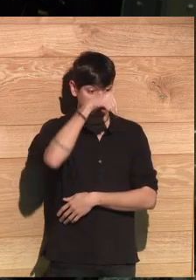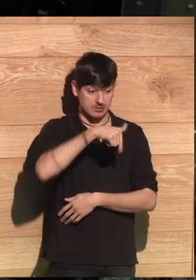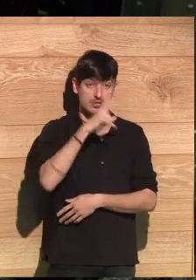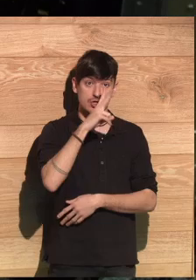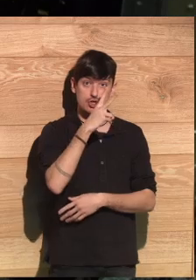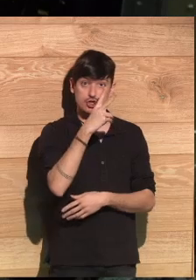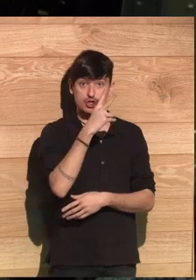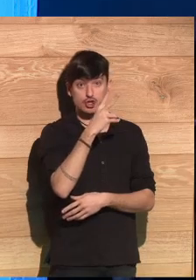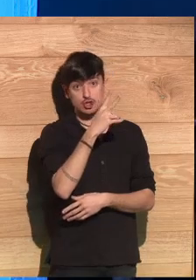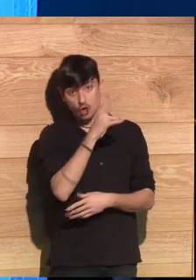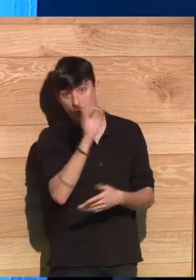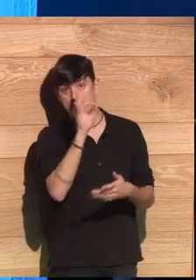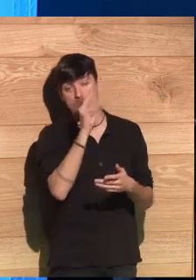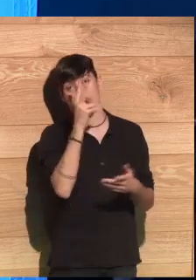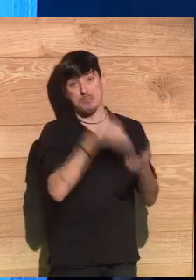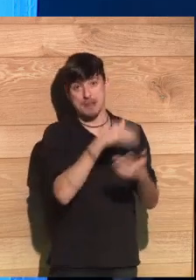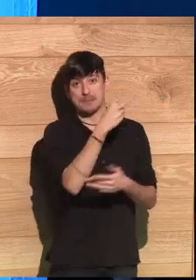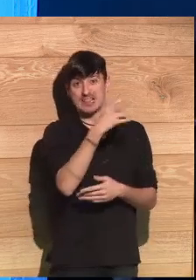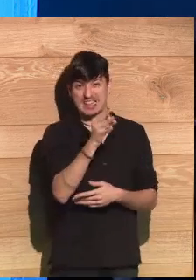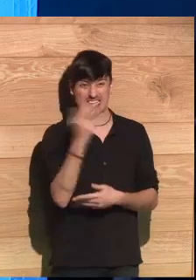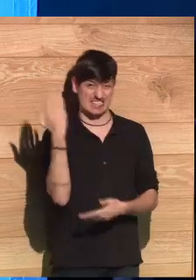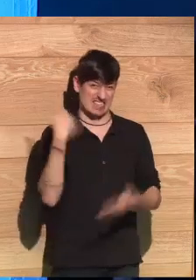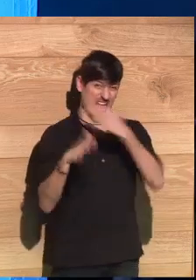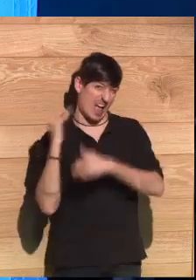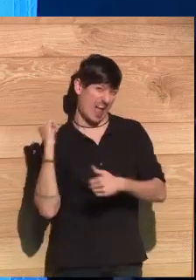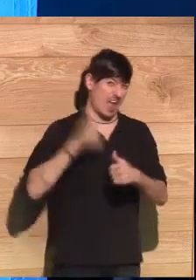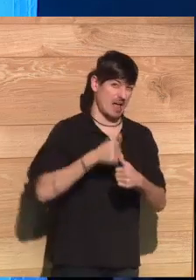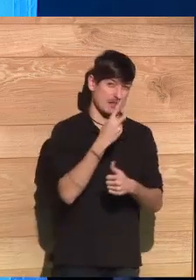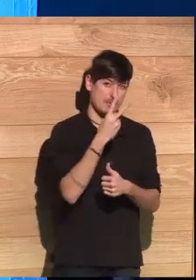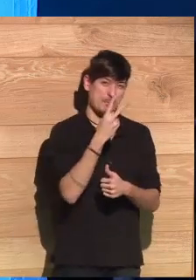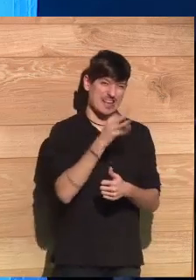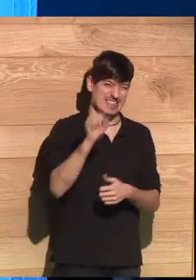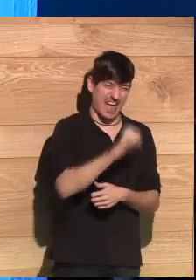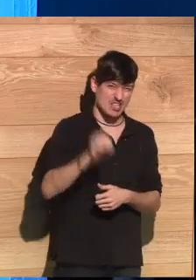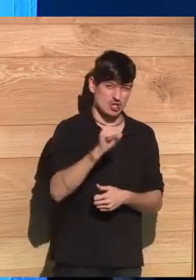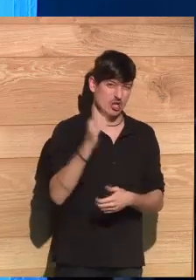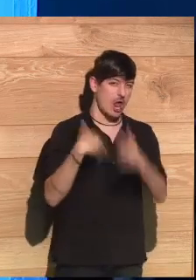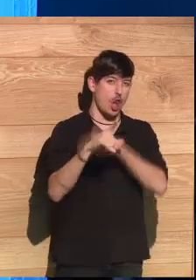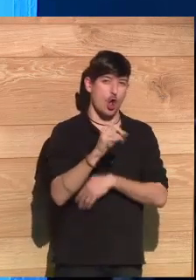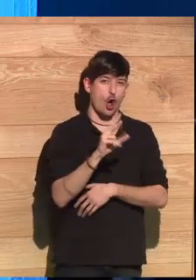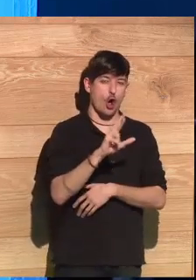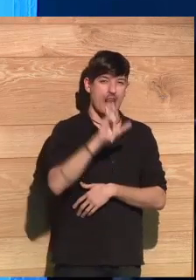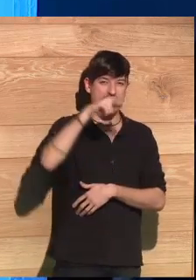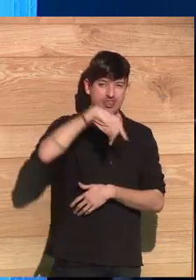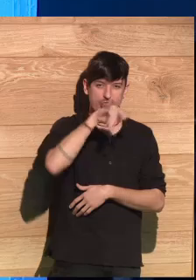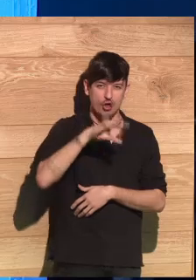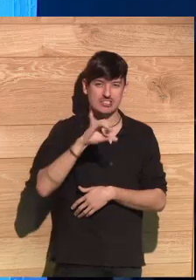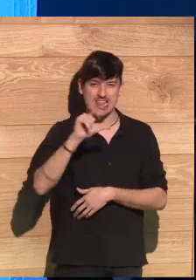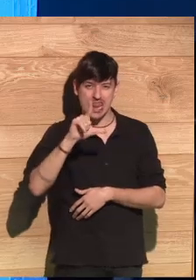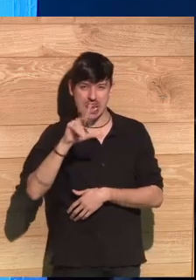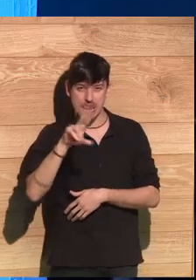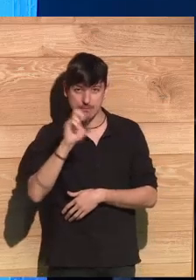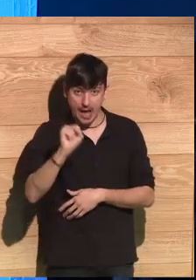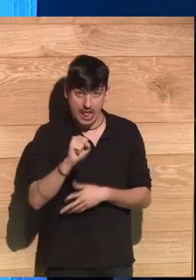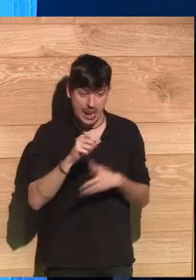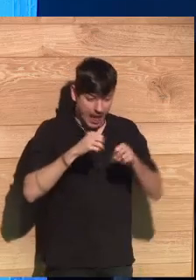se cumplen 20 años del Premio Nadal de Lorenzo Silva en el año 2000 con El alquimista impaciente. También